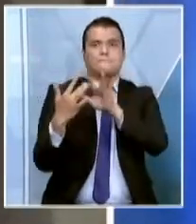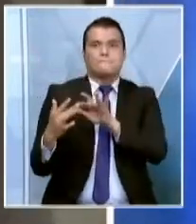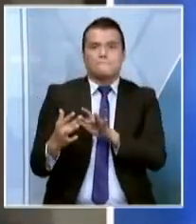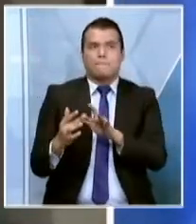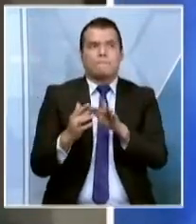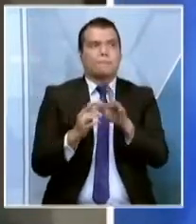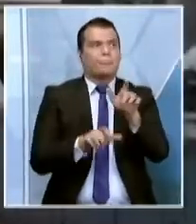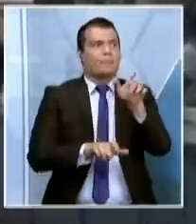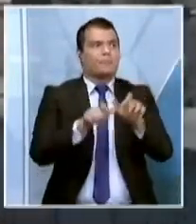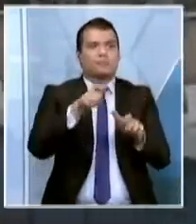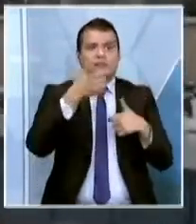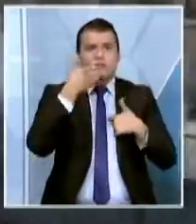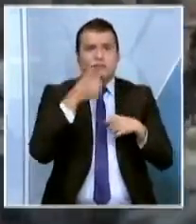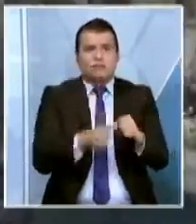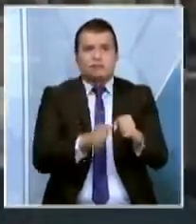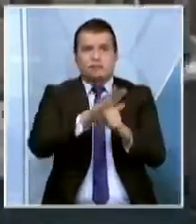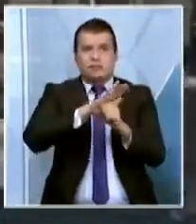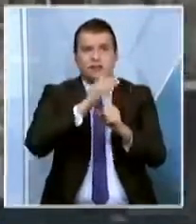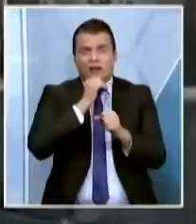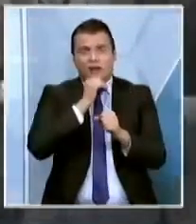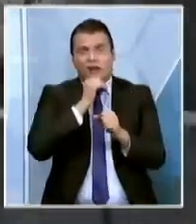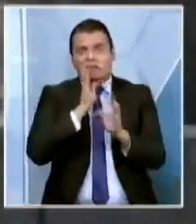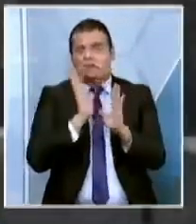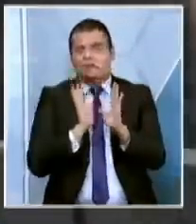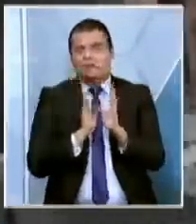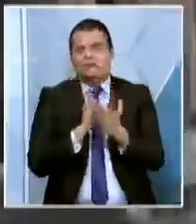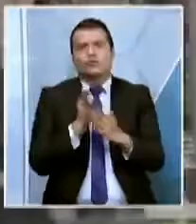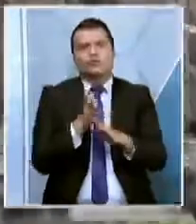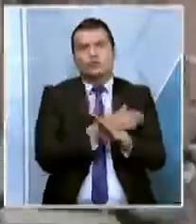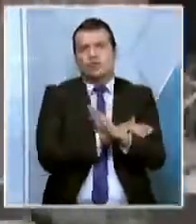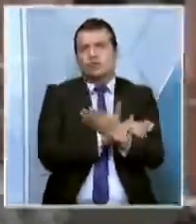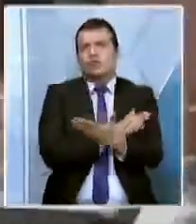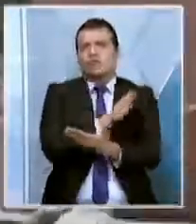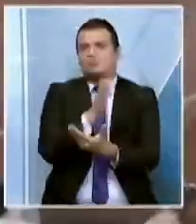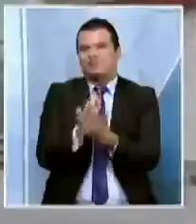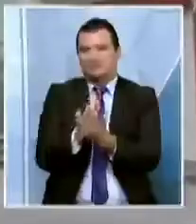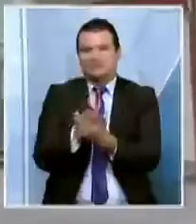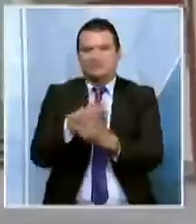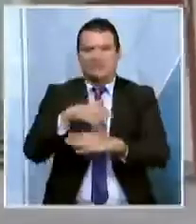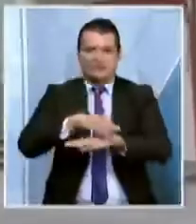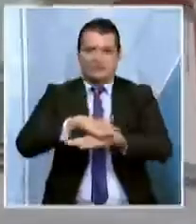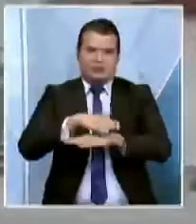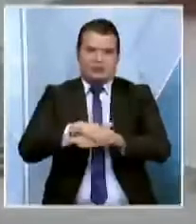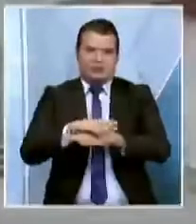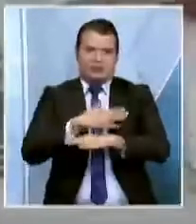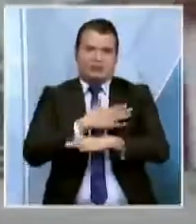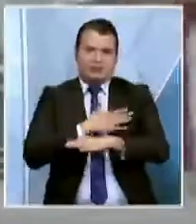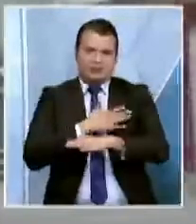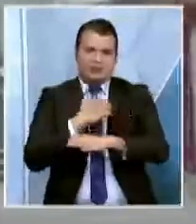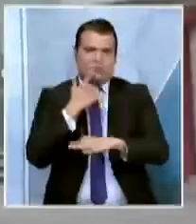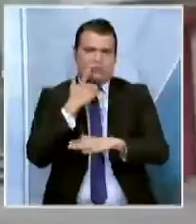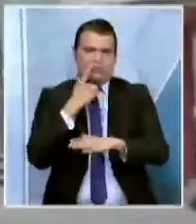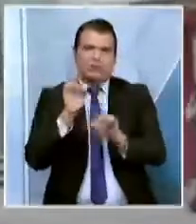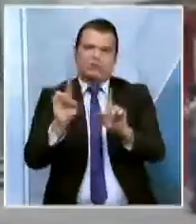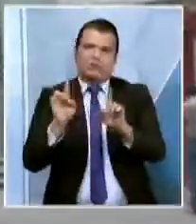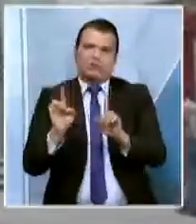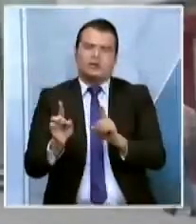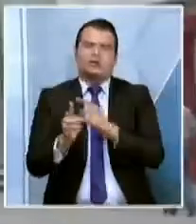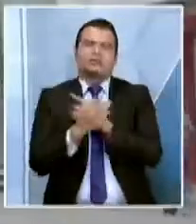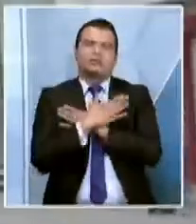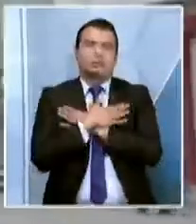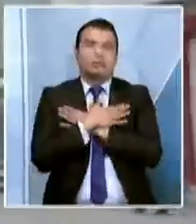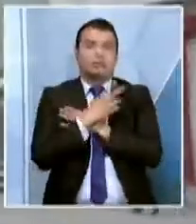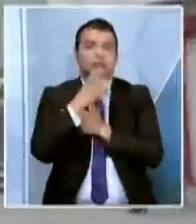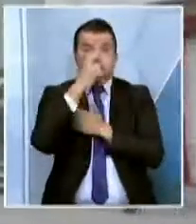con un caso positivo, pues estuve acompañando en las horas de la tarde su velorio, que por supuesto se realizó con todas